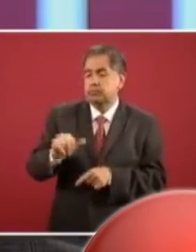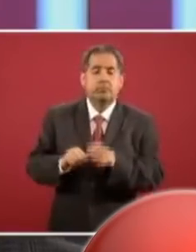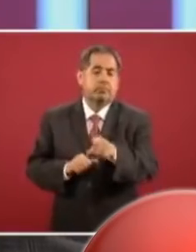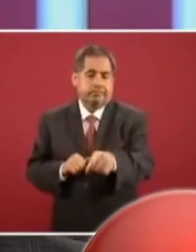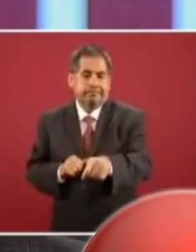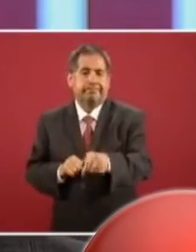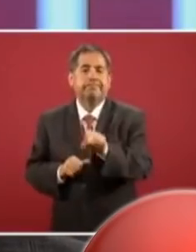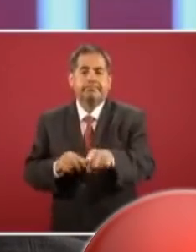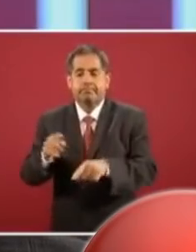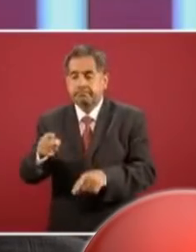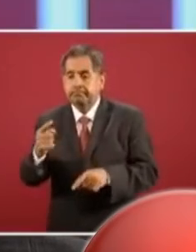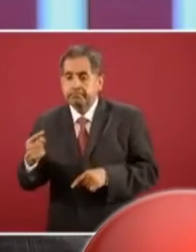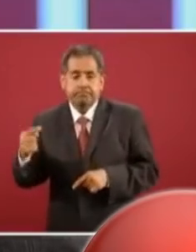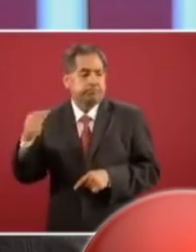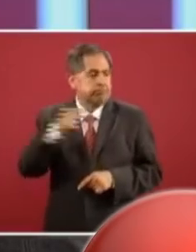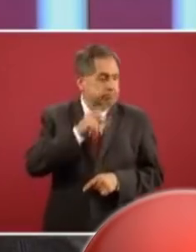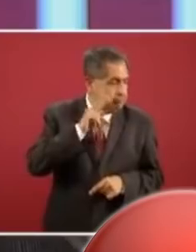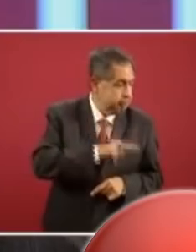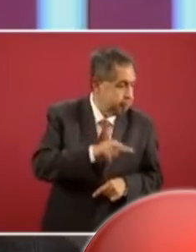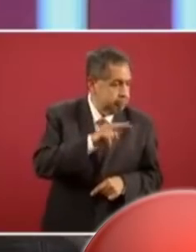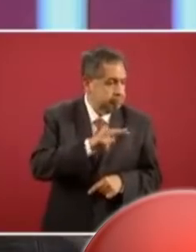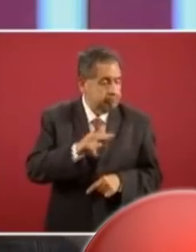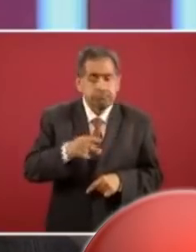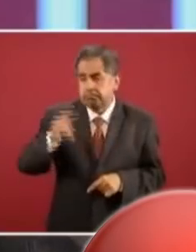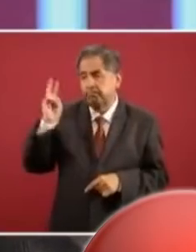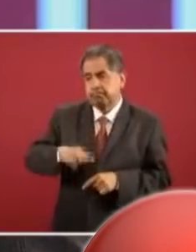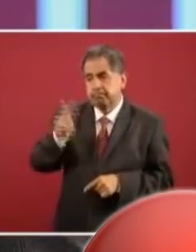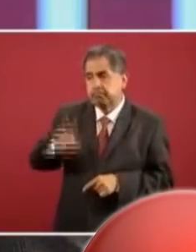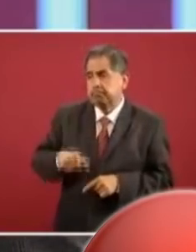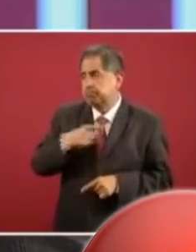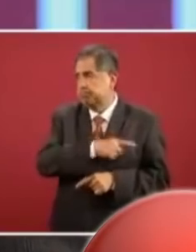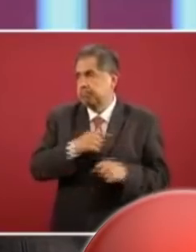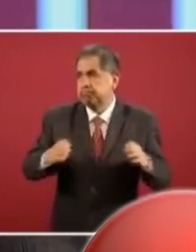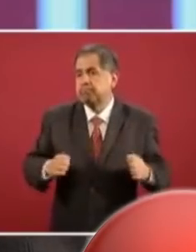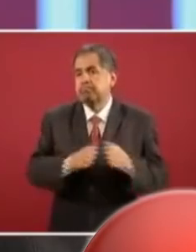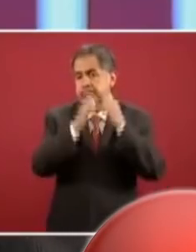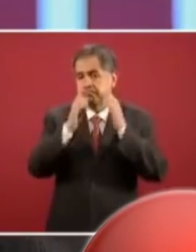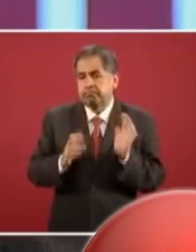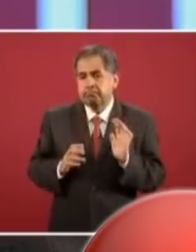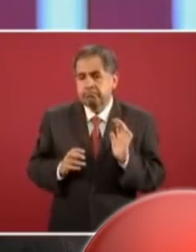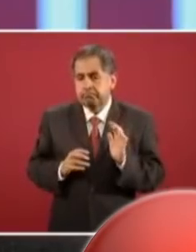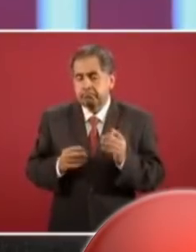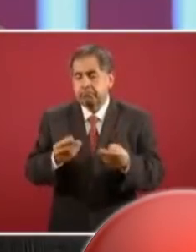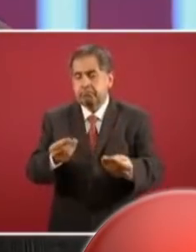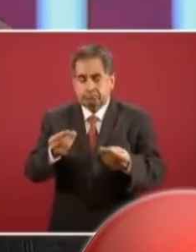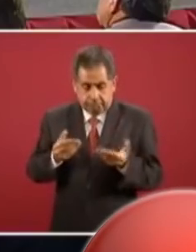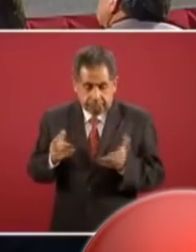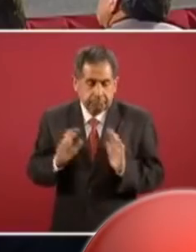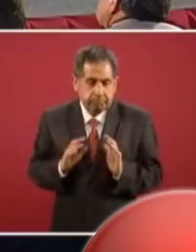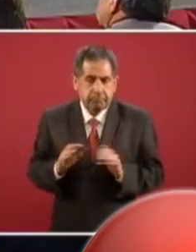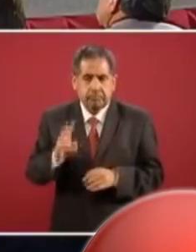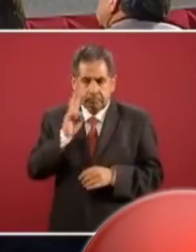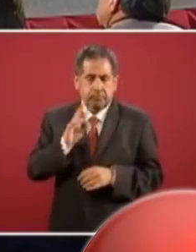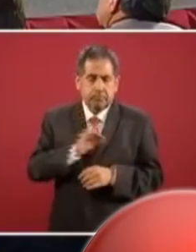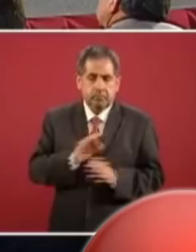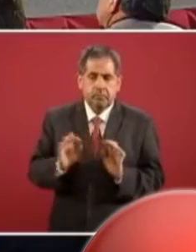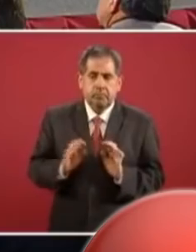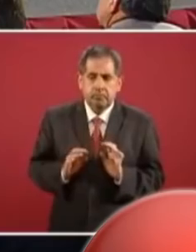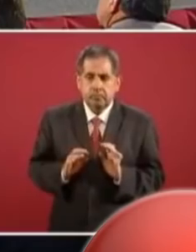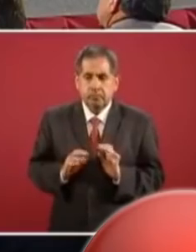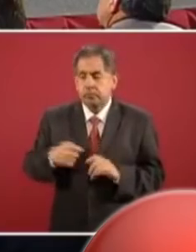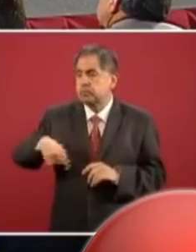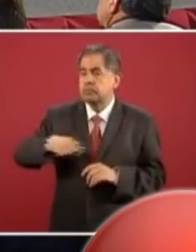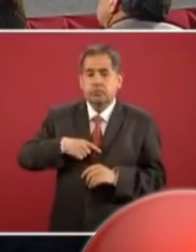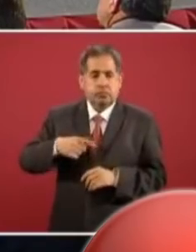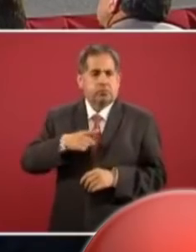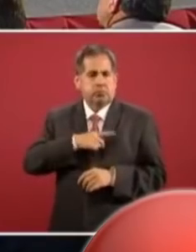Protección Civil la atribución de poder declarar en emergencia sin esa dictaminación. Eso no lo hacemos.